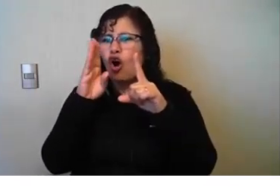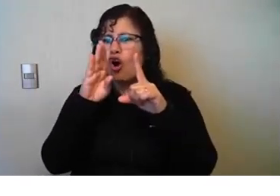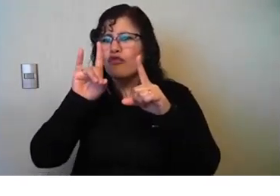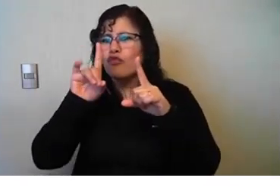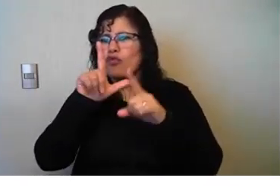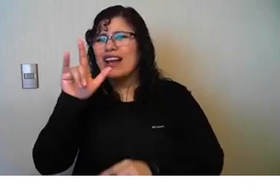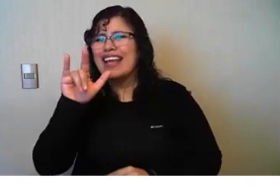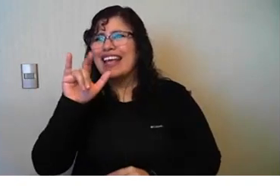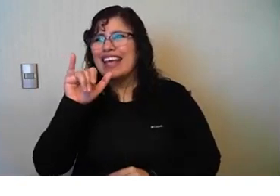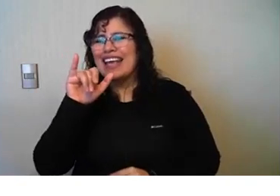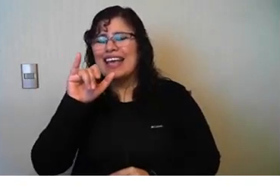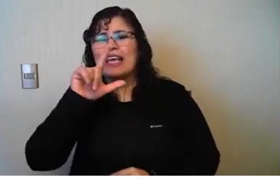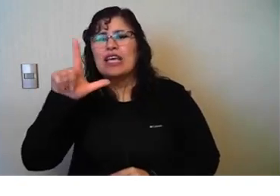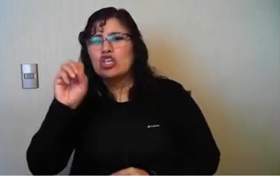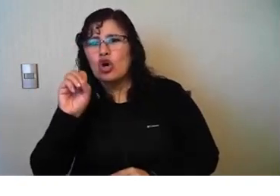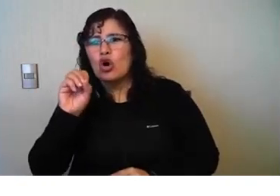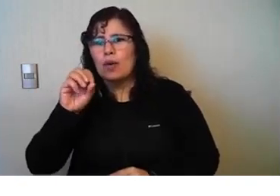paracentral, porque está